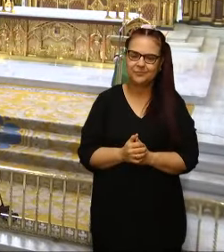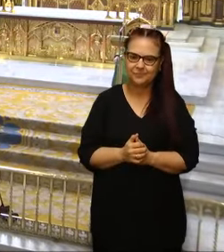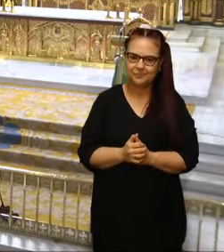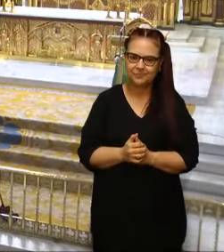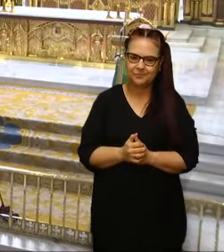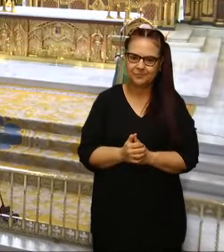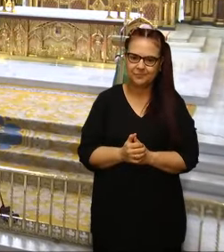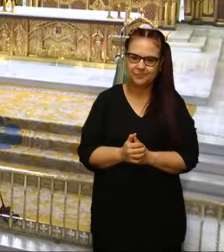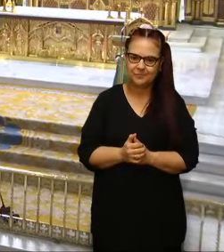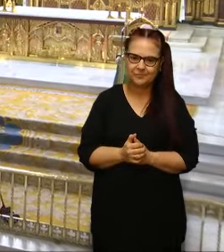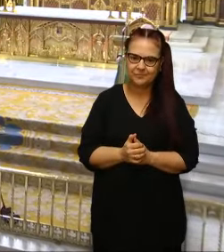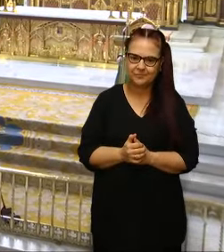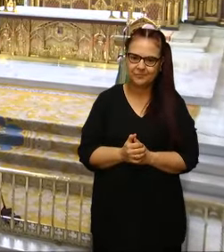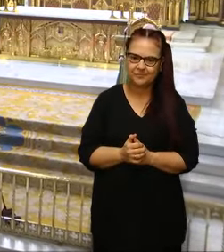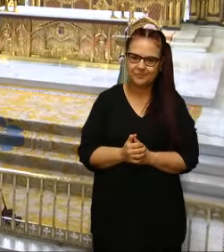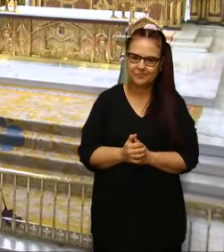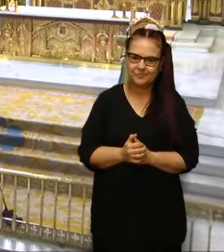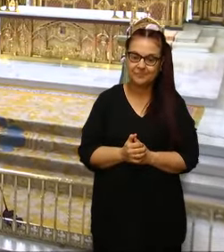Cordero.